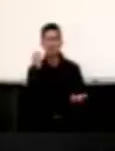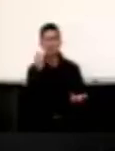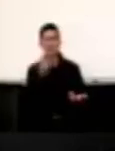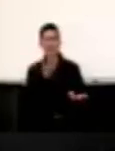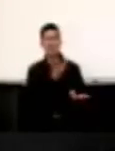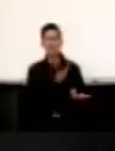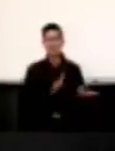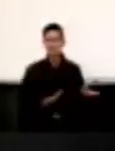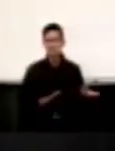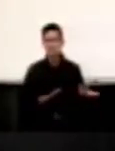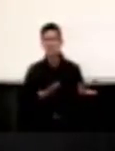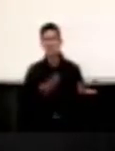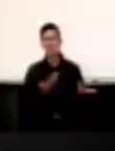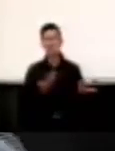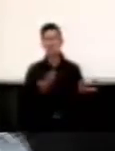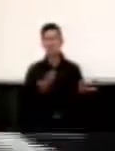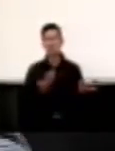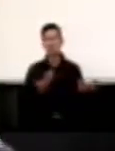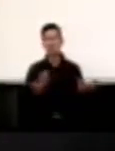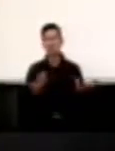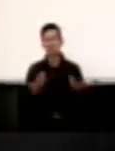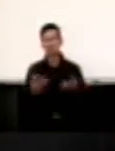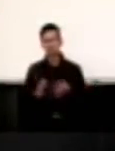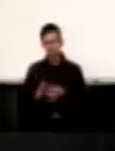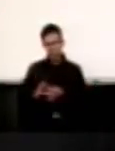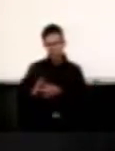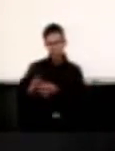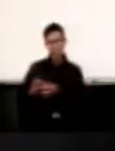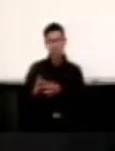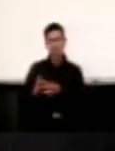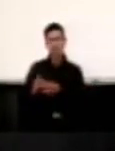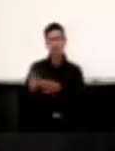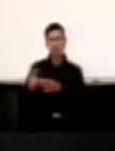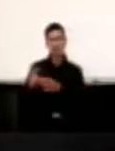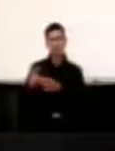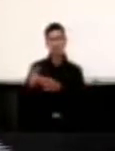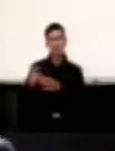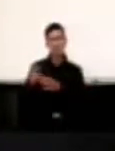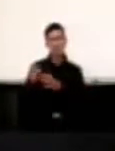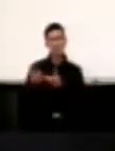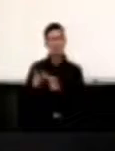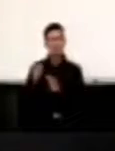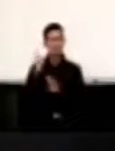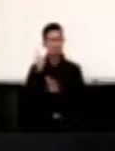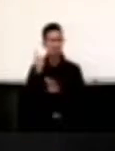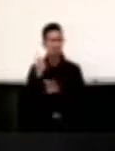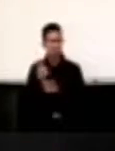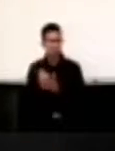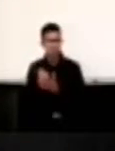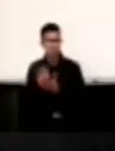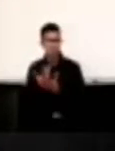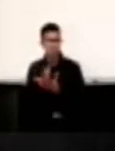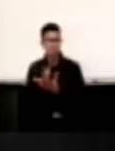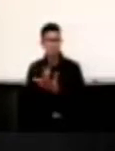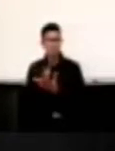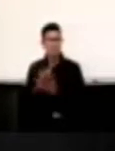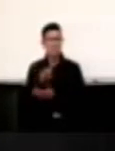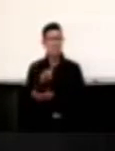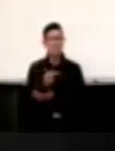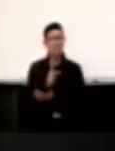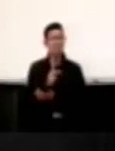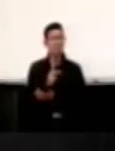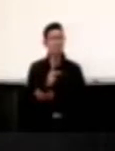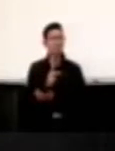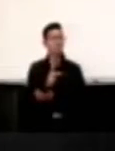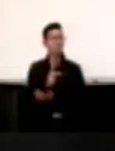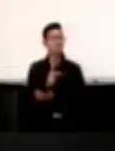supuesto, tiene una coalición de partidos muy fuerte. Pero lo interesante de todo esto,